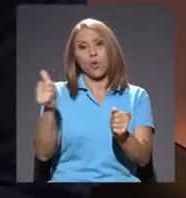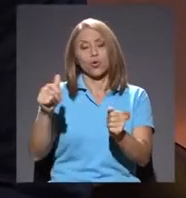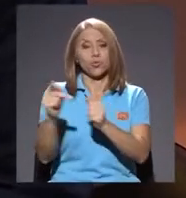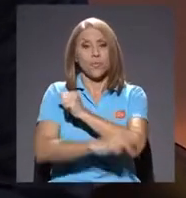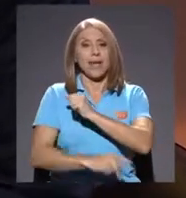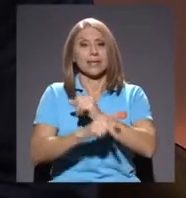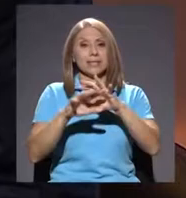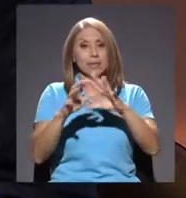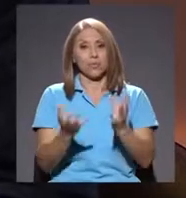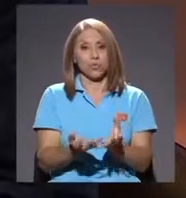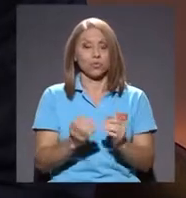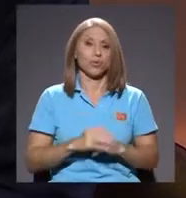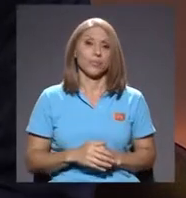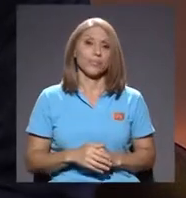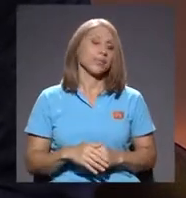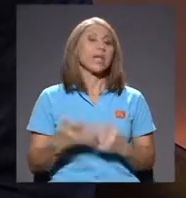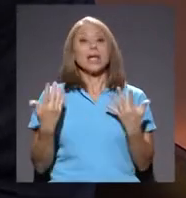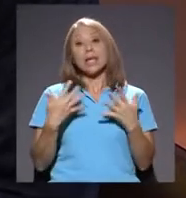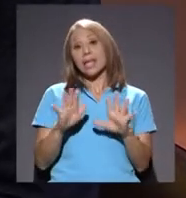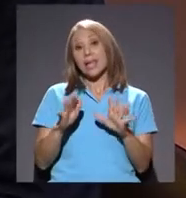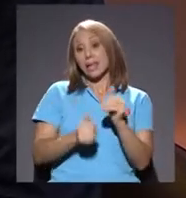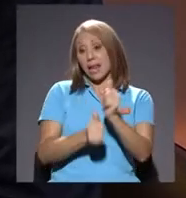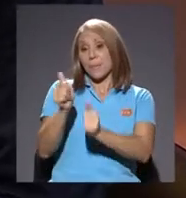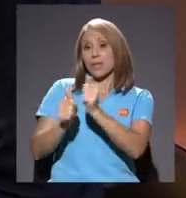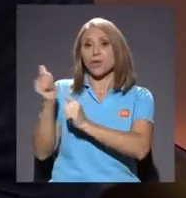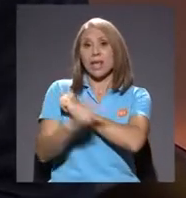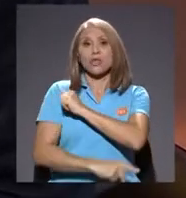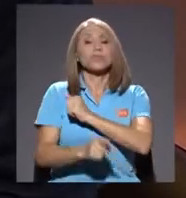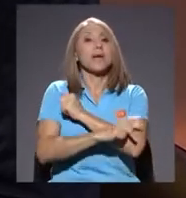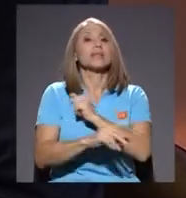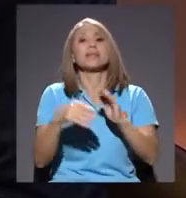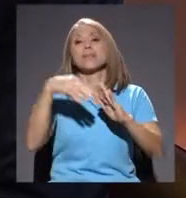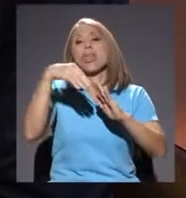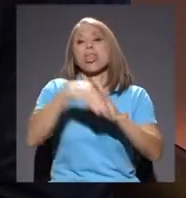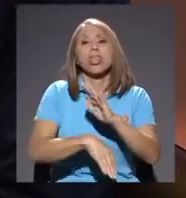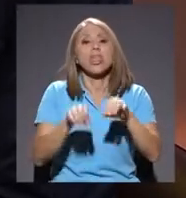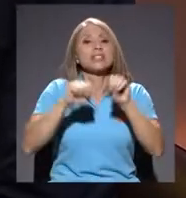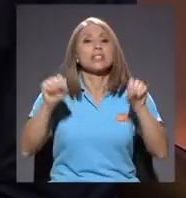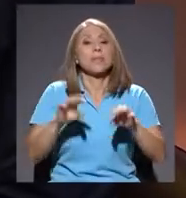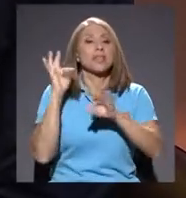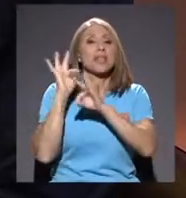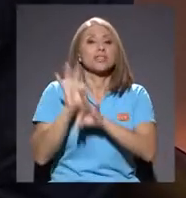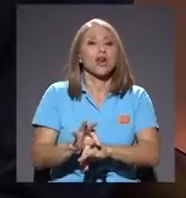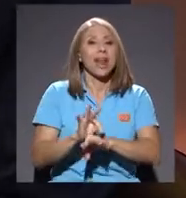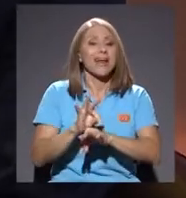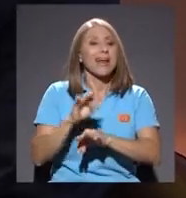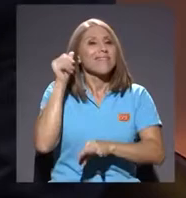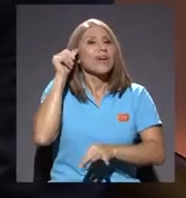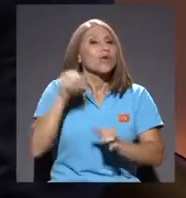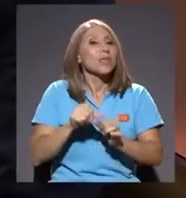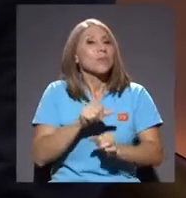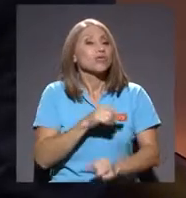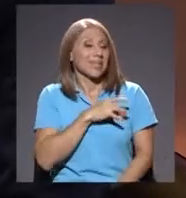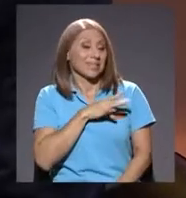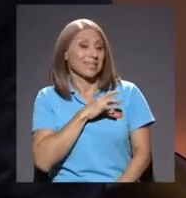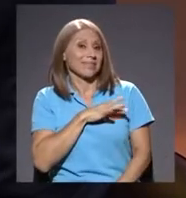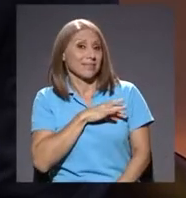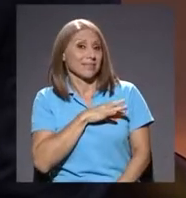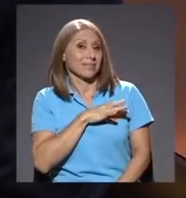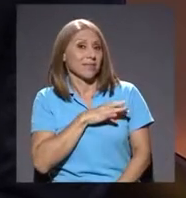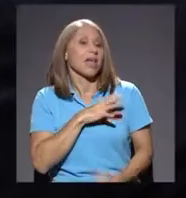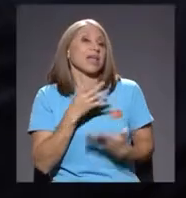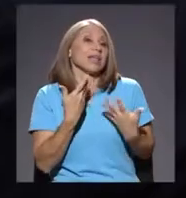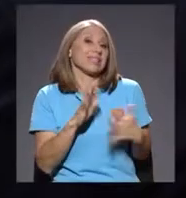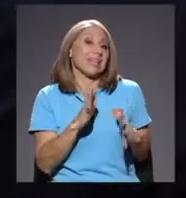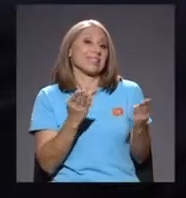lejos de desmantelar el sistema tradicional que fue lo que la mayoría de los países hicieron recordemos que el sistema chileno lo que hace es cerrar el sistema de reparto del sistema tipo caja del seguro